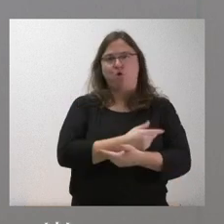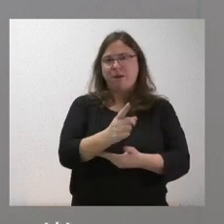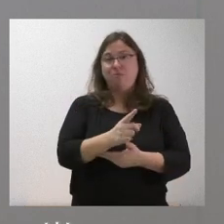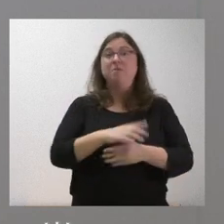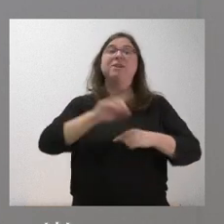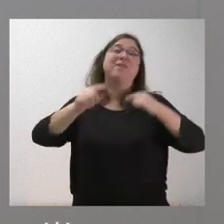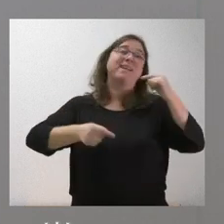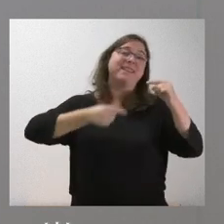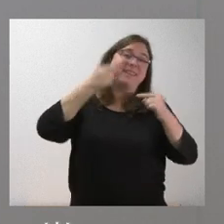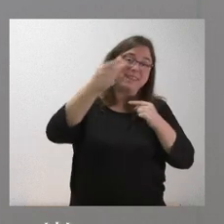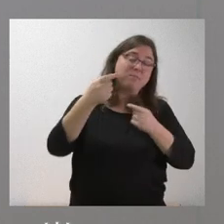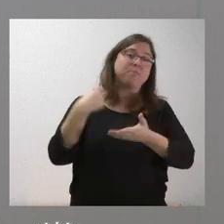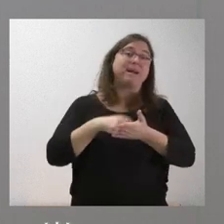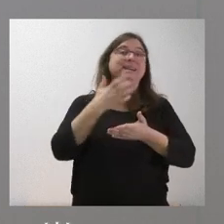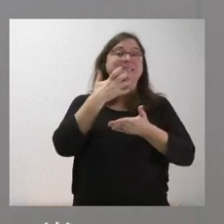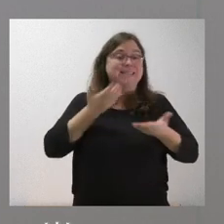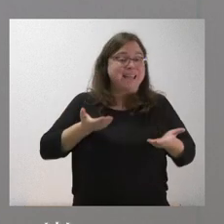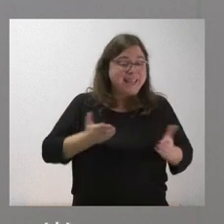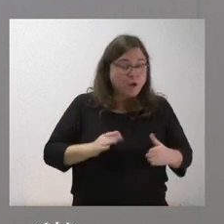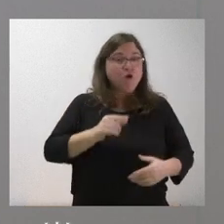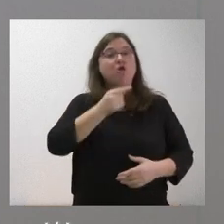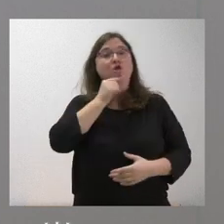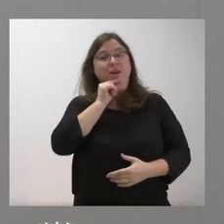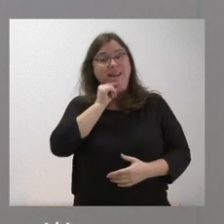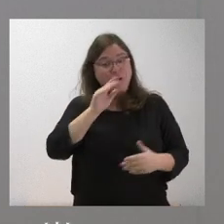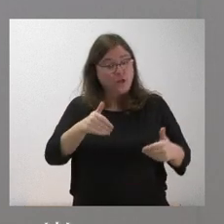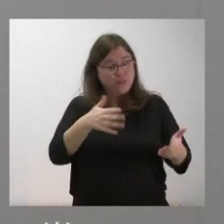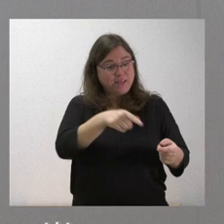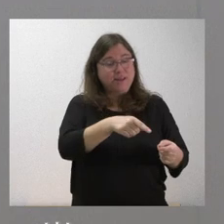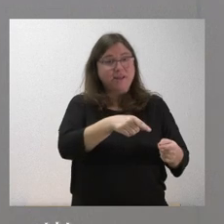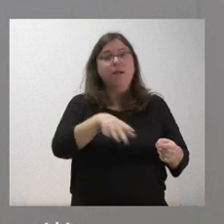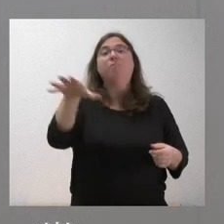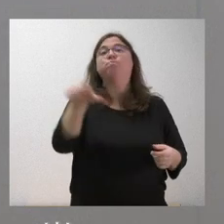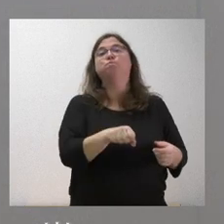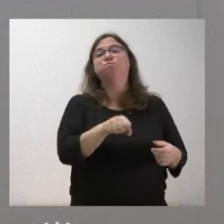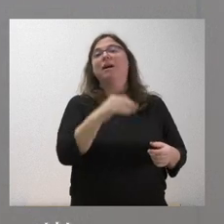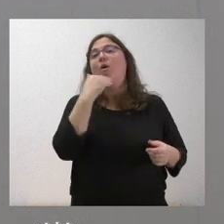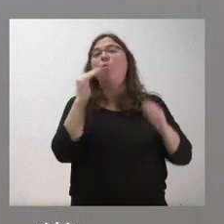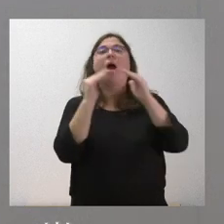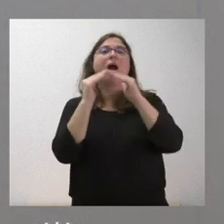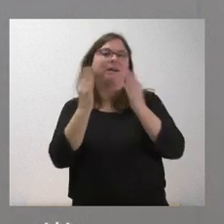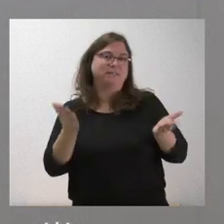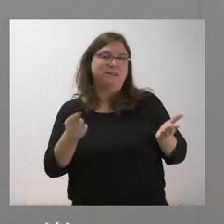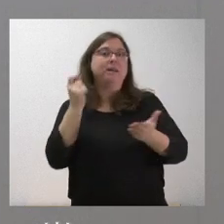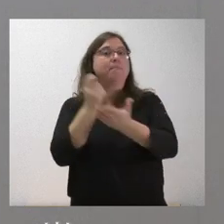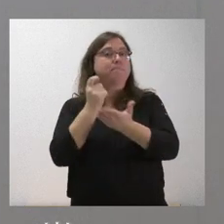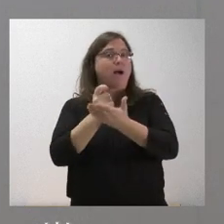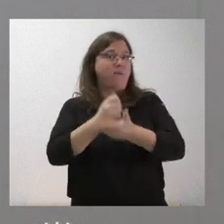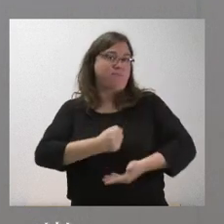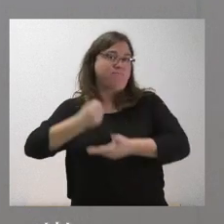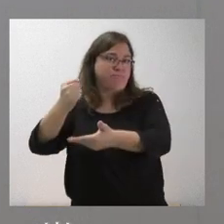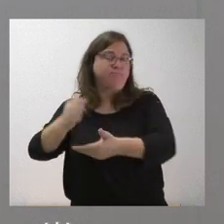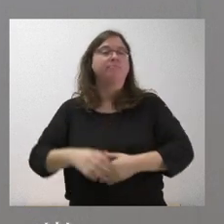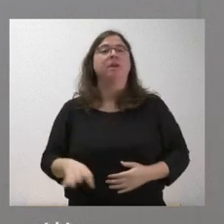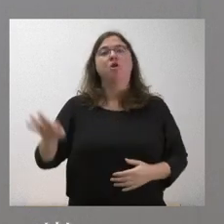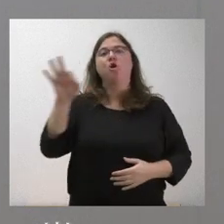luego Sí hemos cobrado cuando el hijo o el nieto con esa donación pues adquiría una vivienda y paga por transmisiones patrimoniales